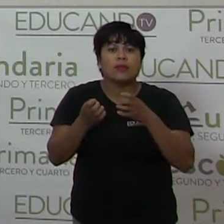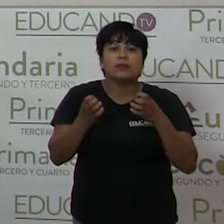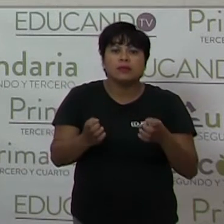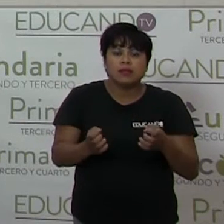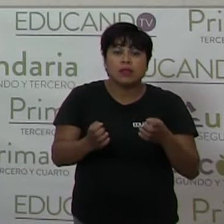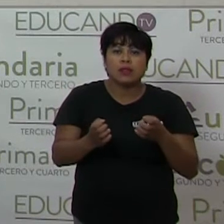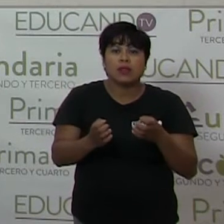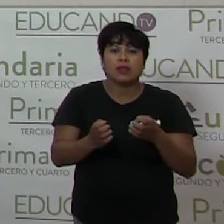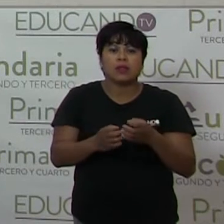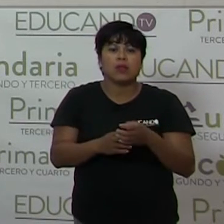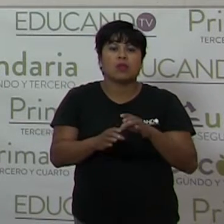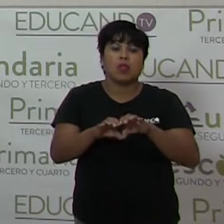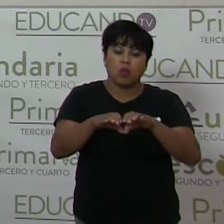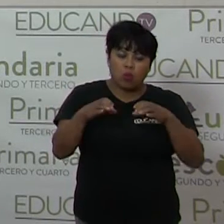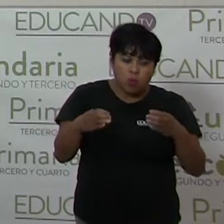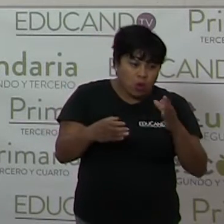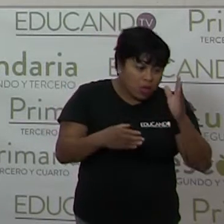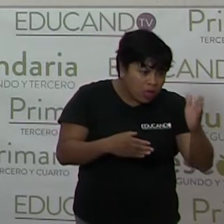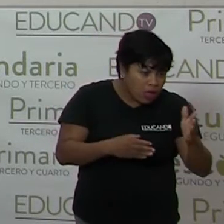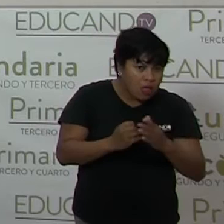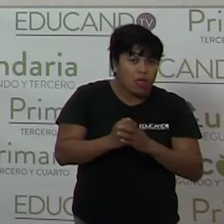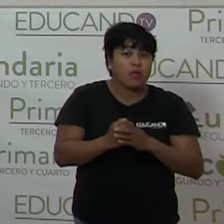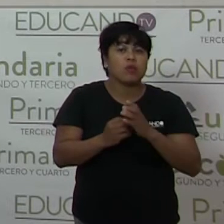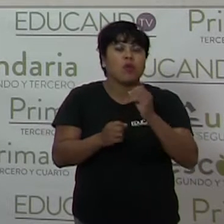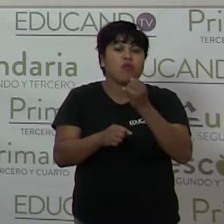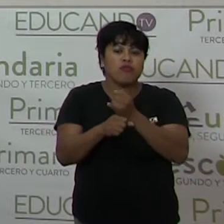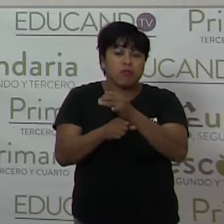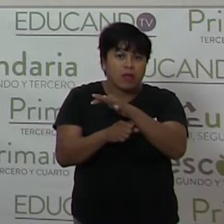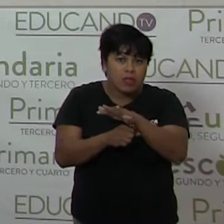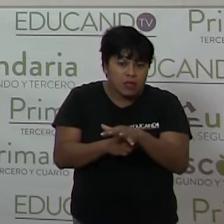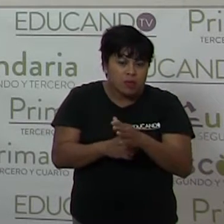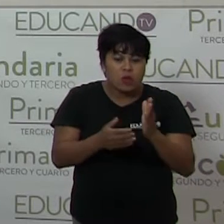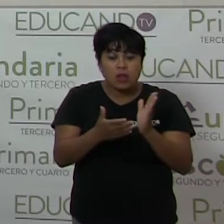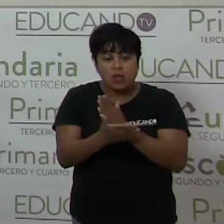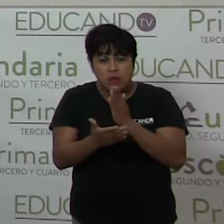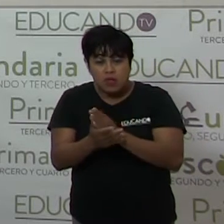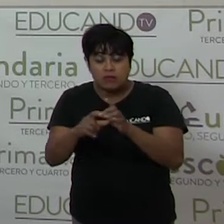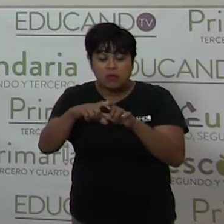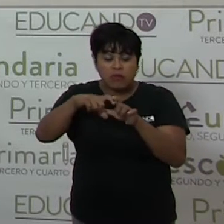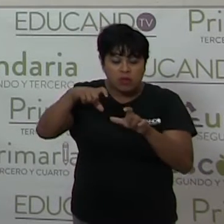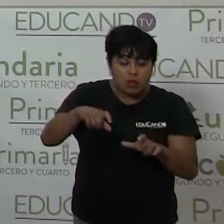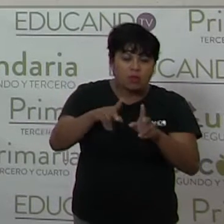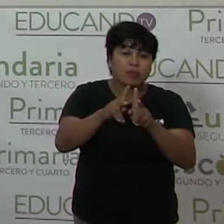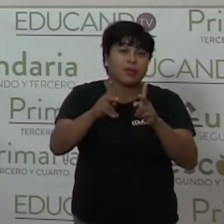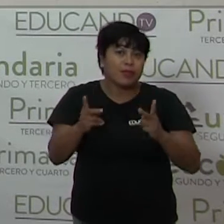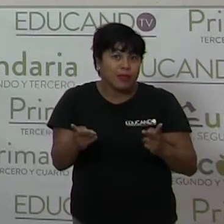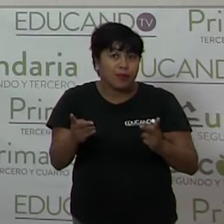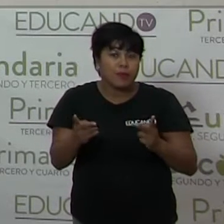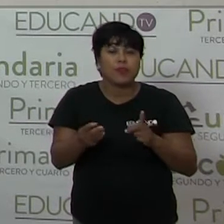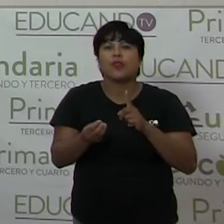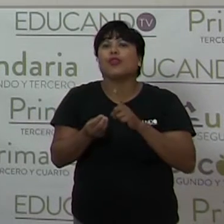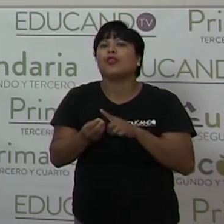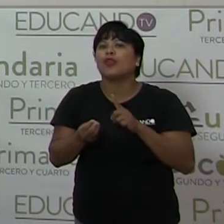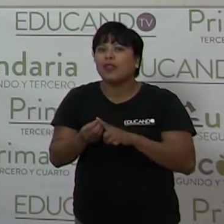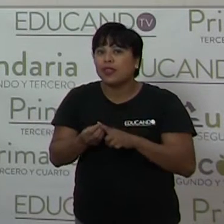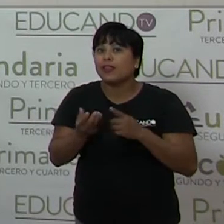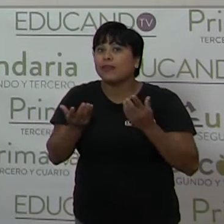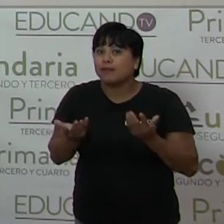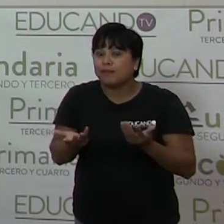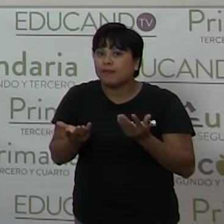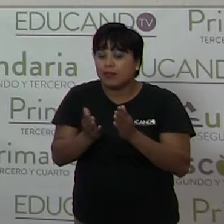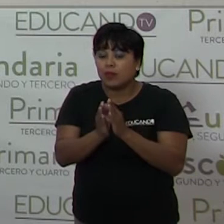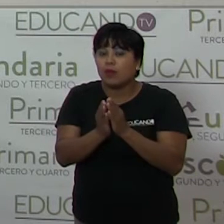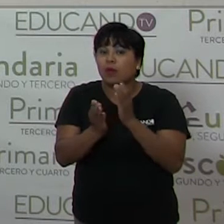quedaría en la de cuentos en la de informativos revistas folletos periódicos en donde